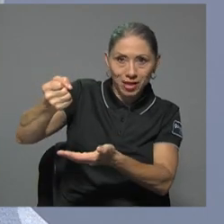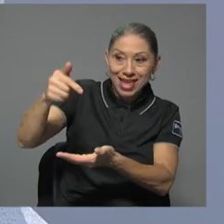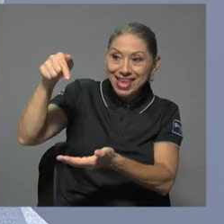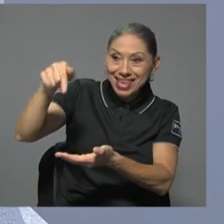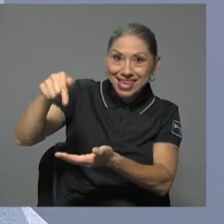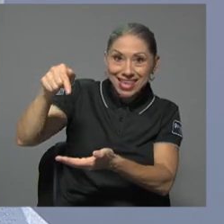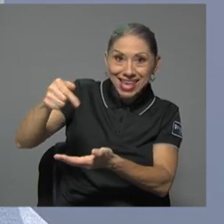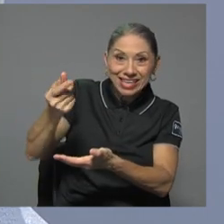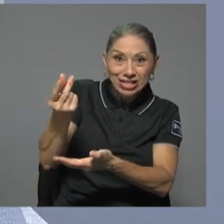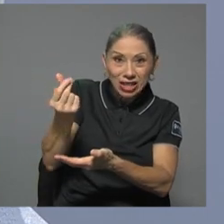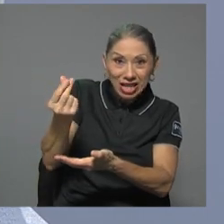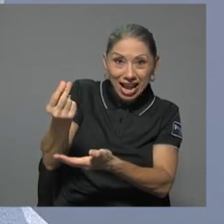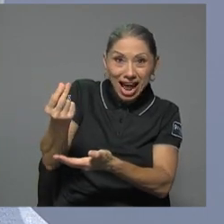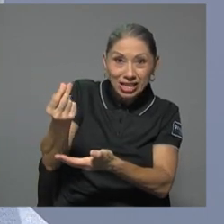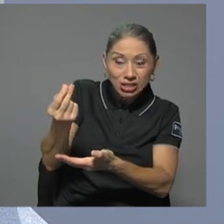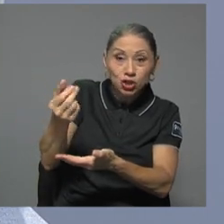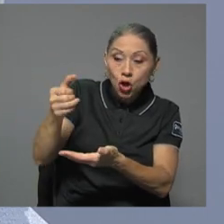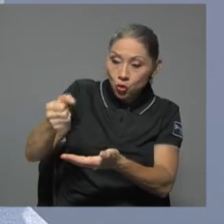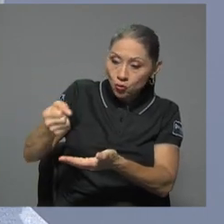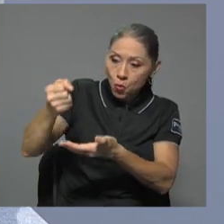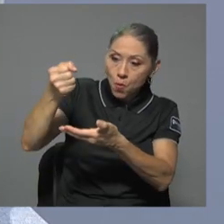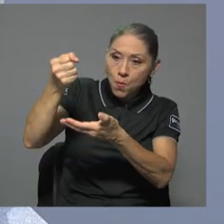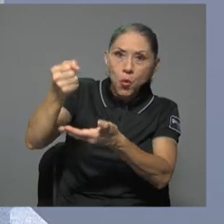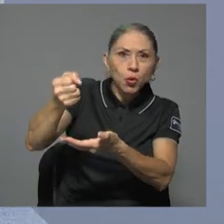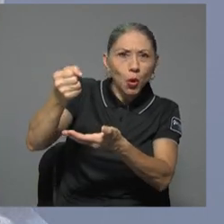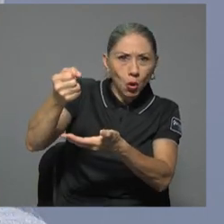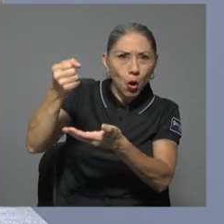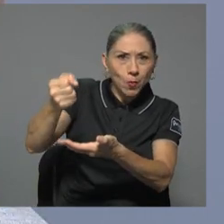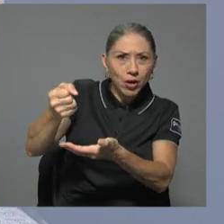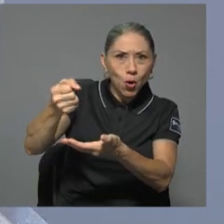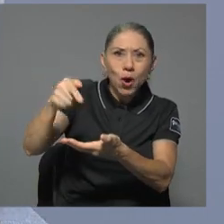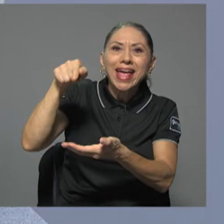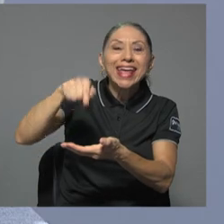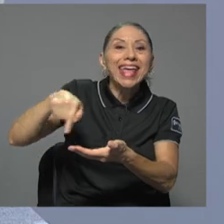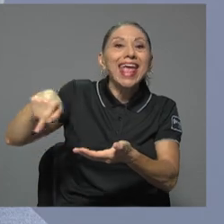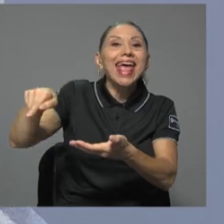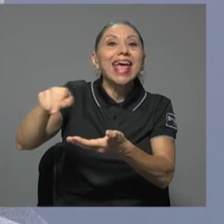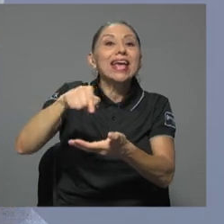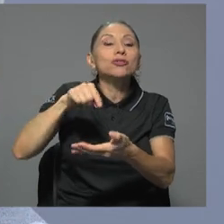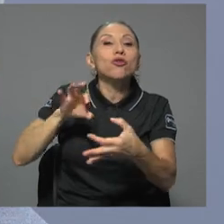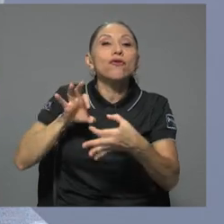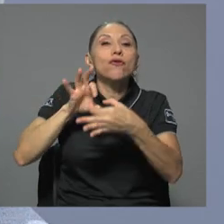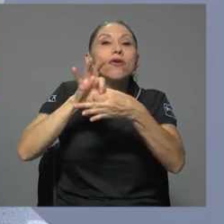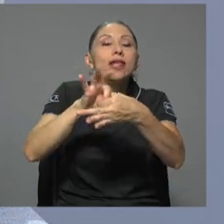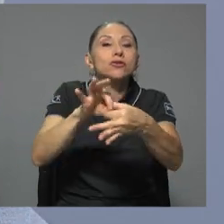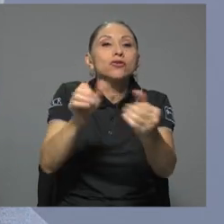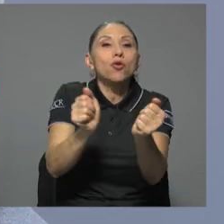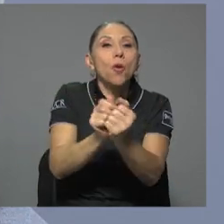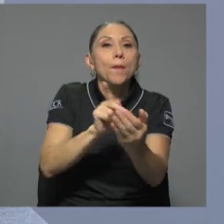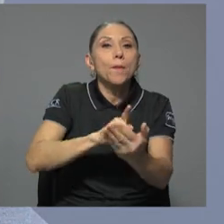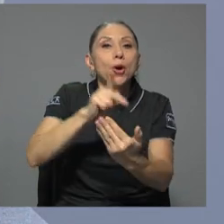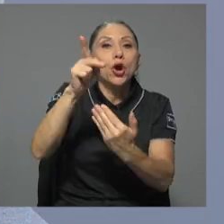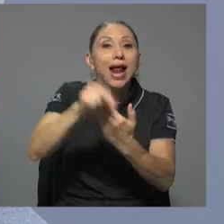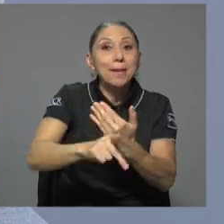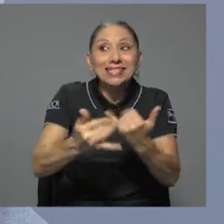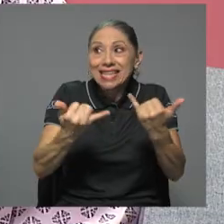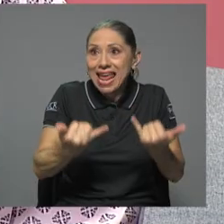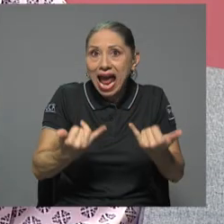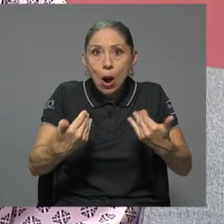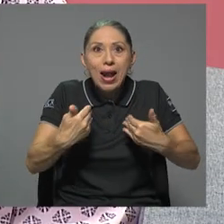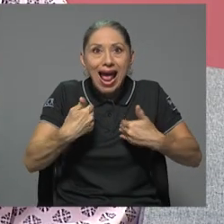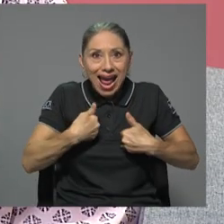un monto económico que va girando en torno a programas que hoy existen y que se ejecutan